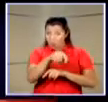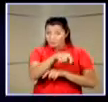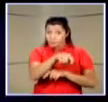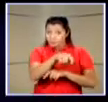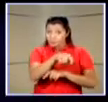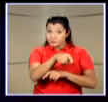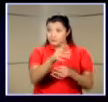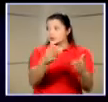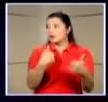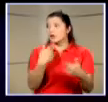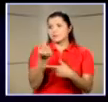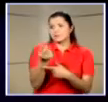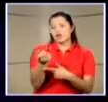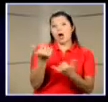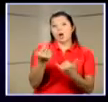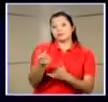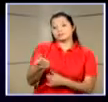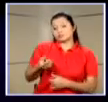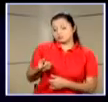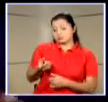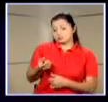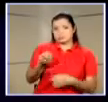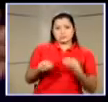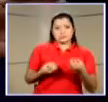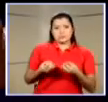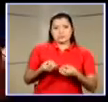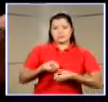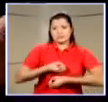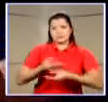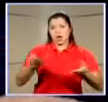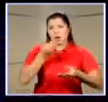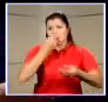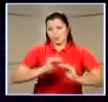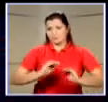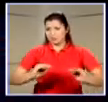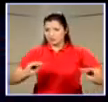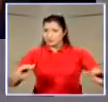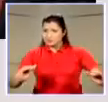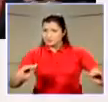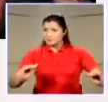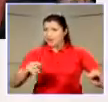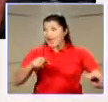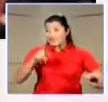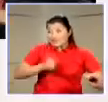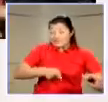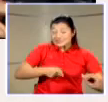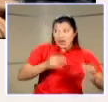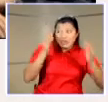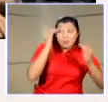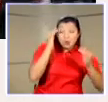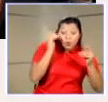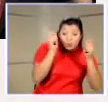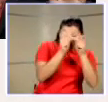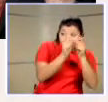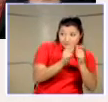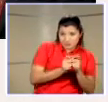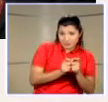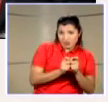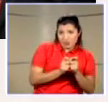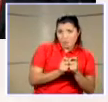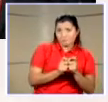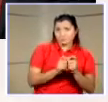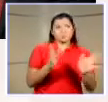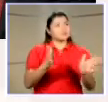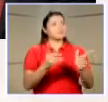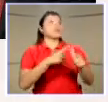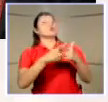en los detalles, para darle un ejemplo, ¿verdad? O los privados de libertad, perdóneme. Pero si vamos a poner ejemplos, después a nadie le pueden